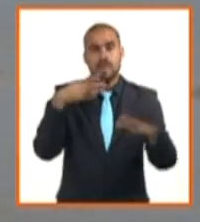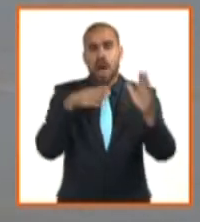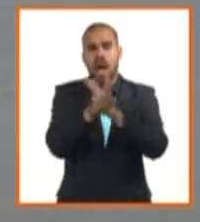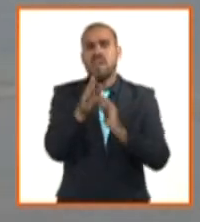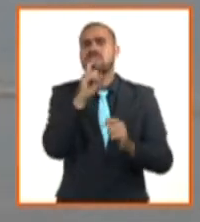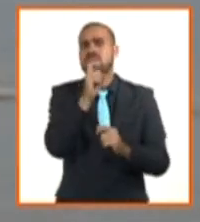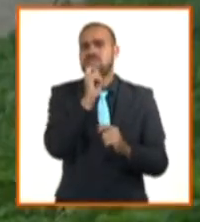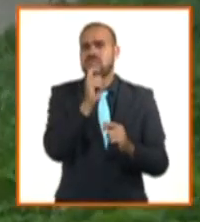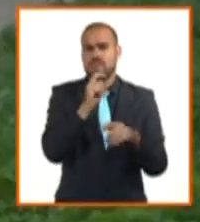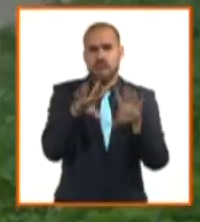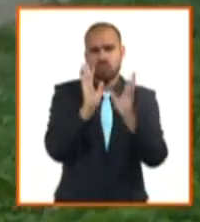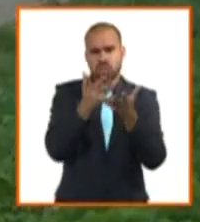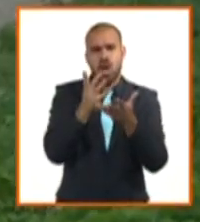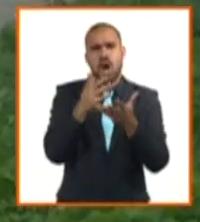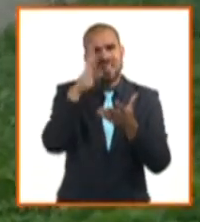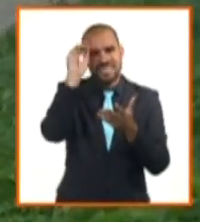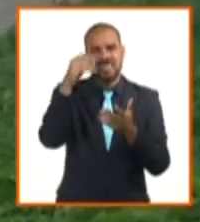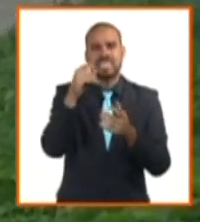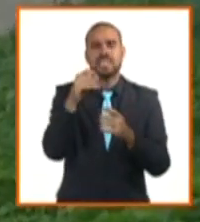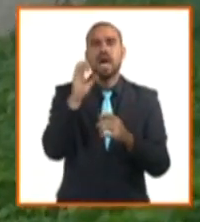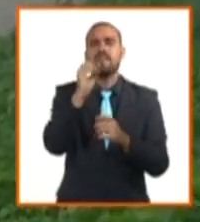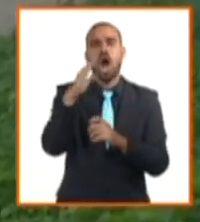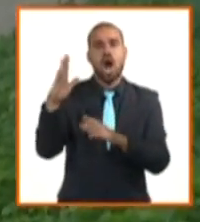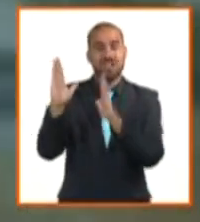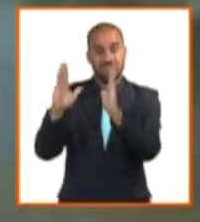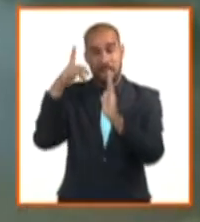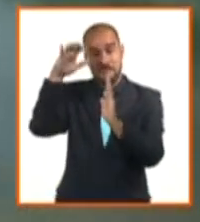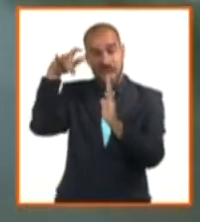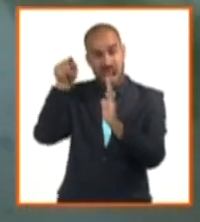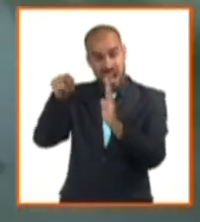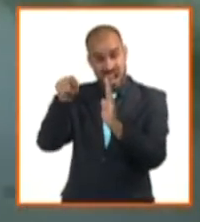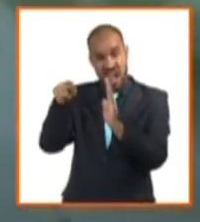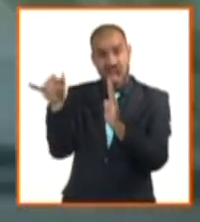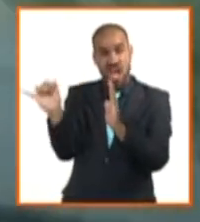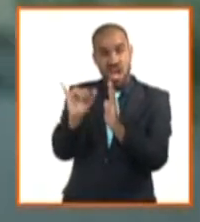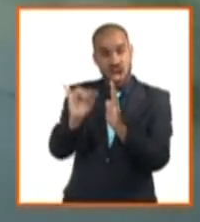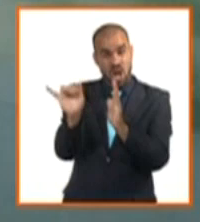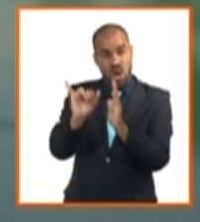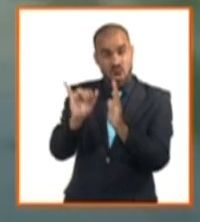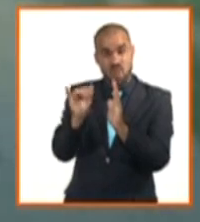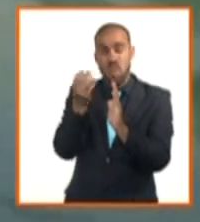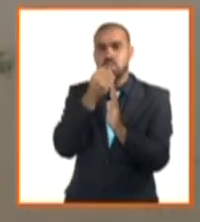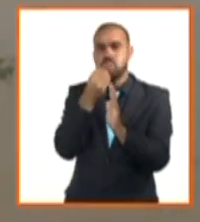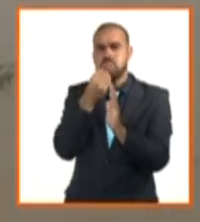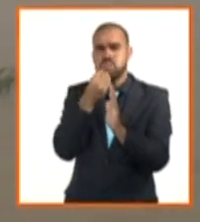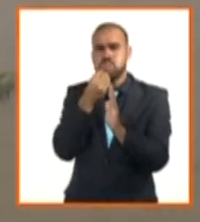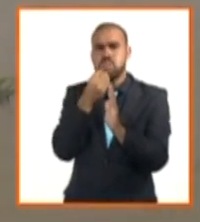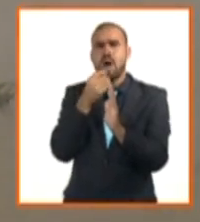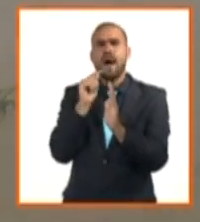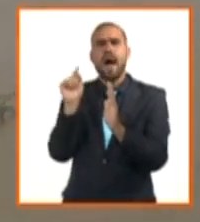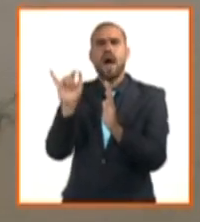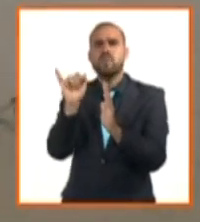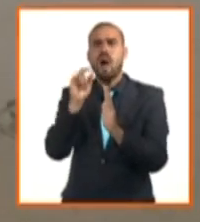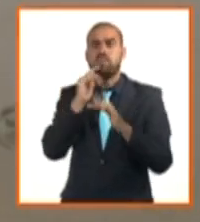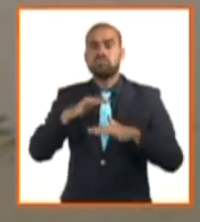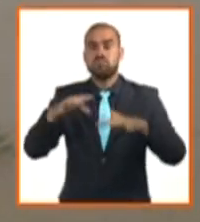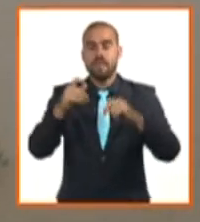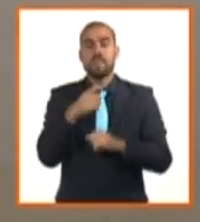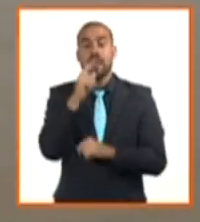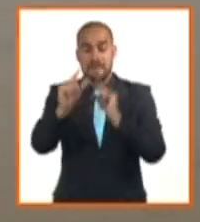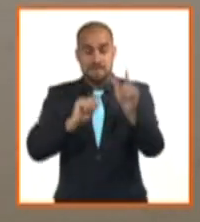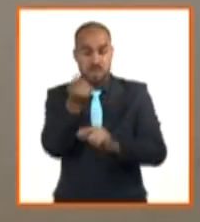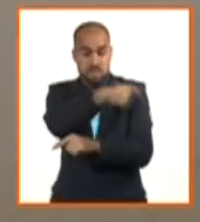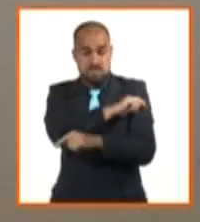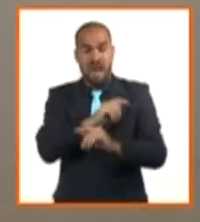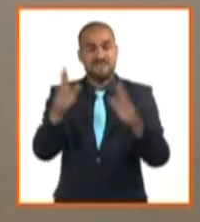zonas más occidentales de final de río donde se ubican esos territorios como wang en mantua sandino pobladores de las zonas refieren que